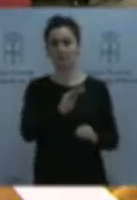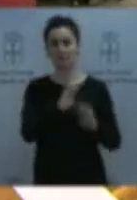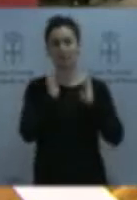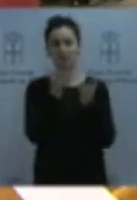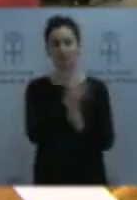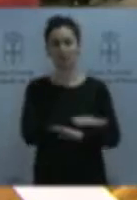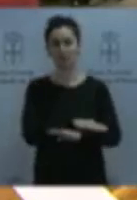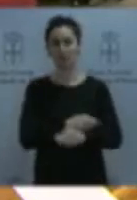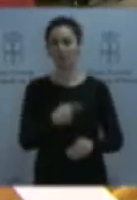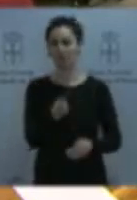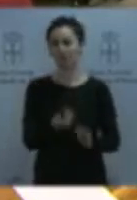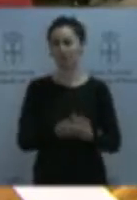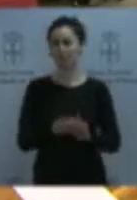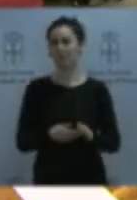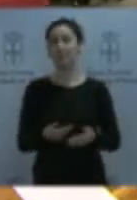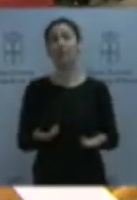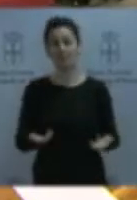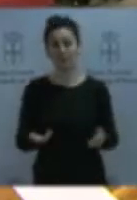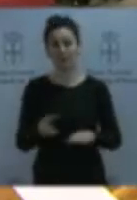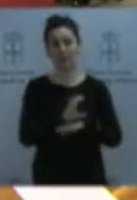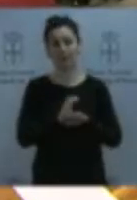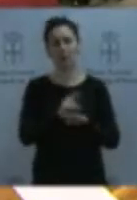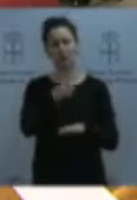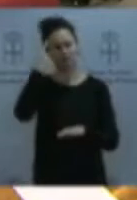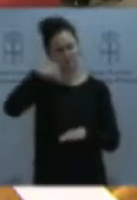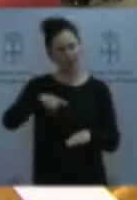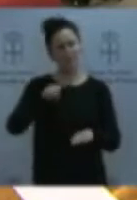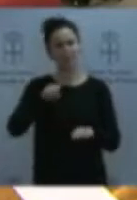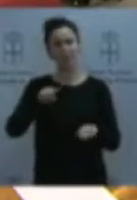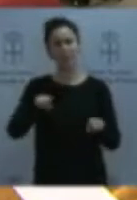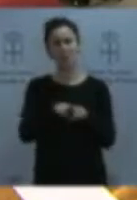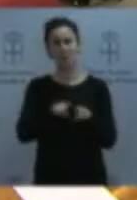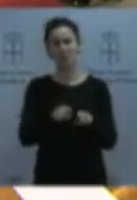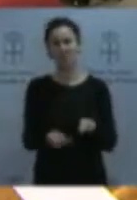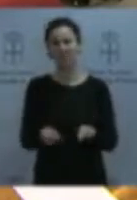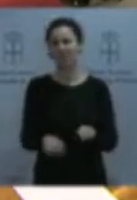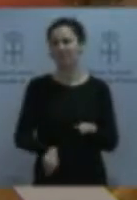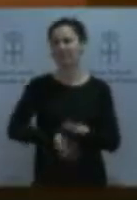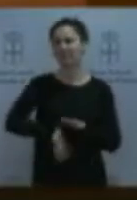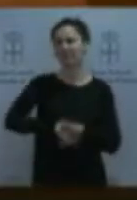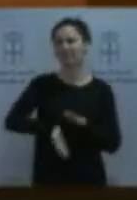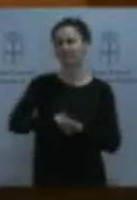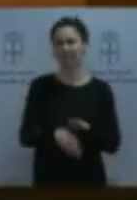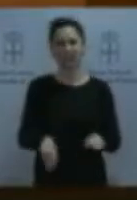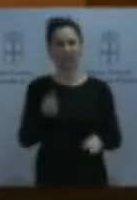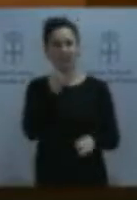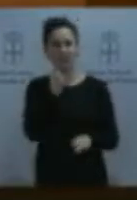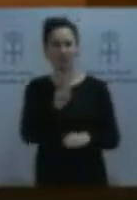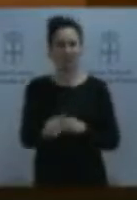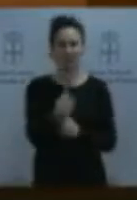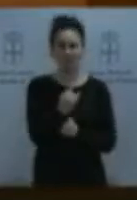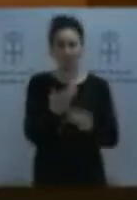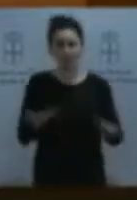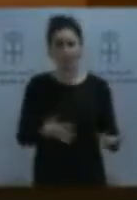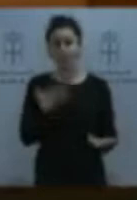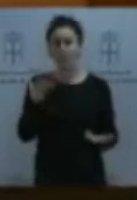conselleiro, lle consciente de que lesos mentires e chapuces pueden tumbar xudicialmente la oposición de especialistas de atención primaria con la